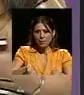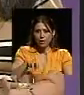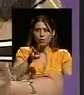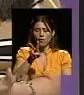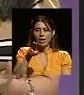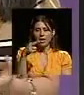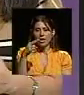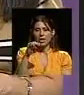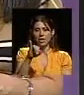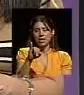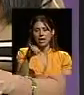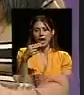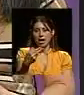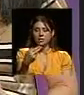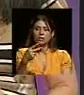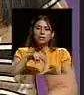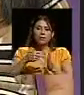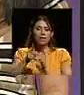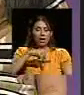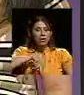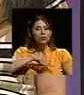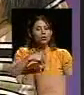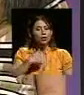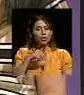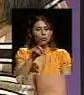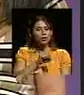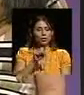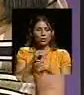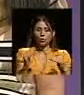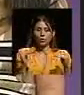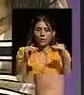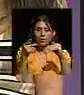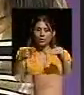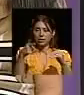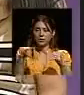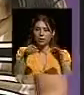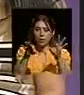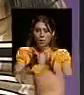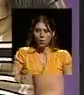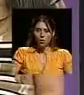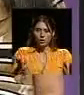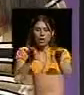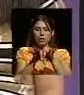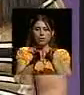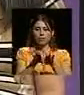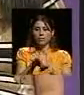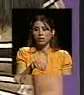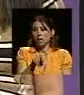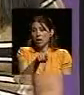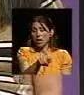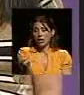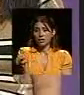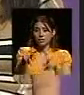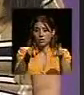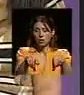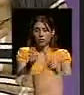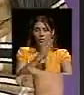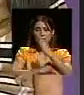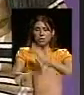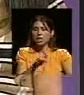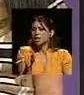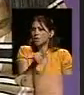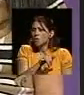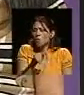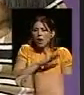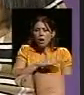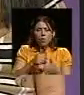también estamos sobre una situación de riesgo bastante importante. Sí, ellos, igual que cualquier otra población, perfectamente